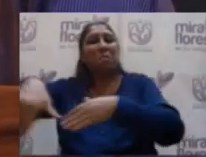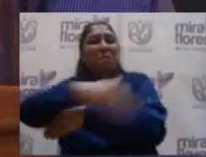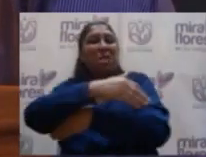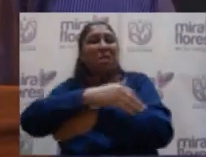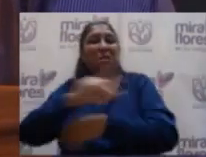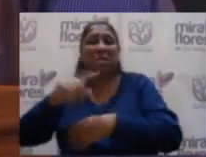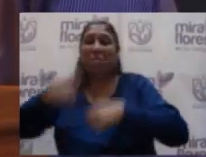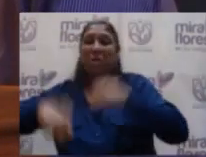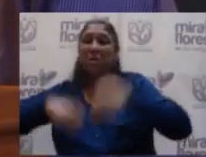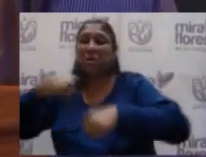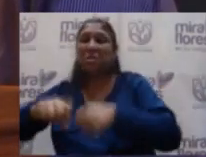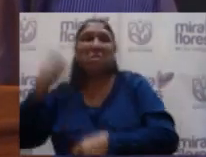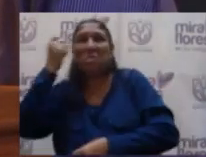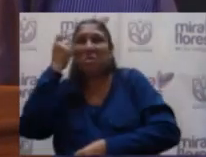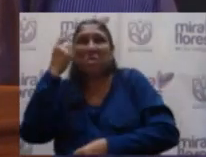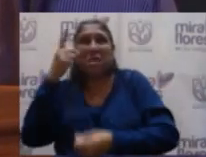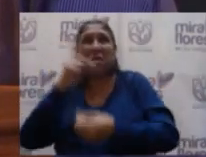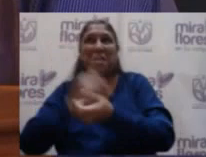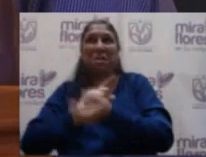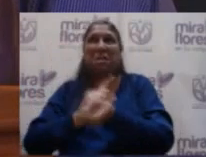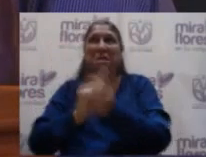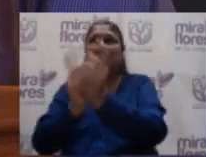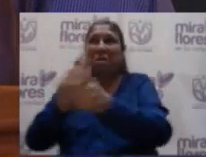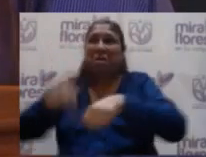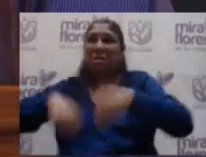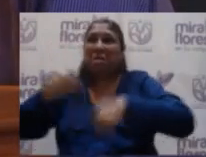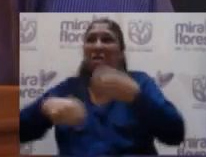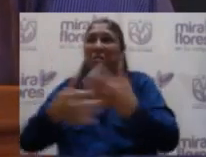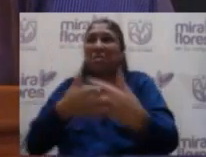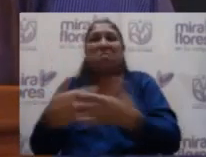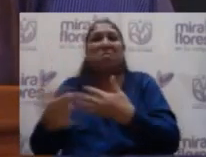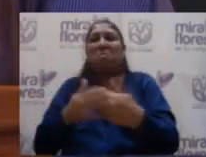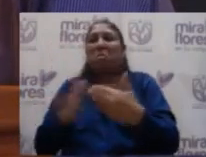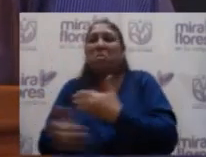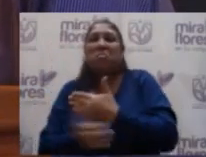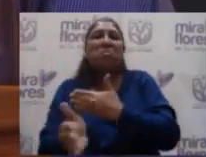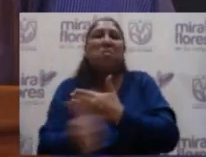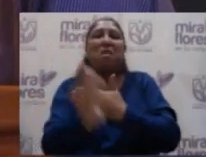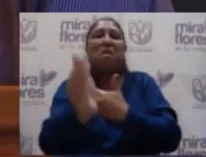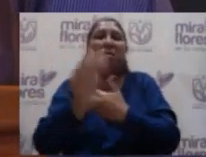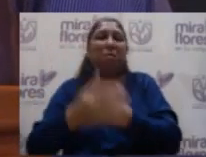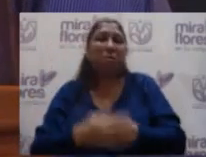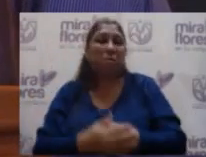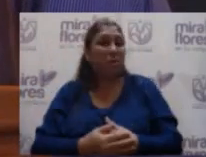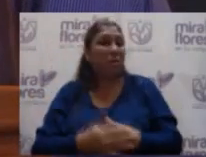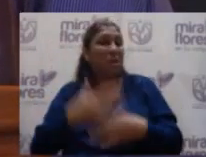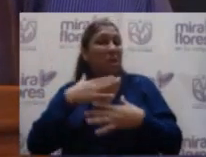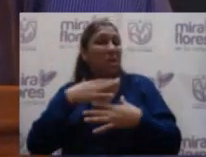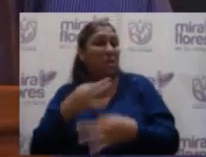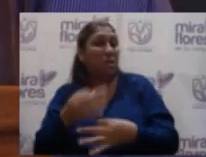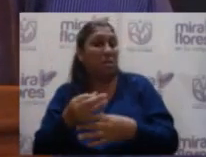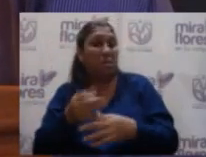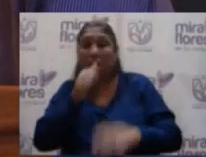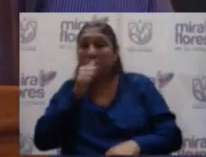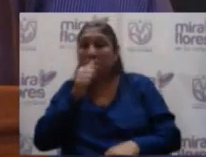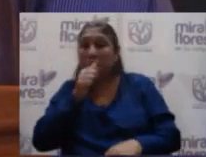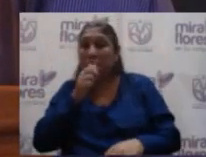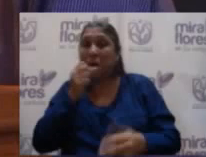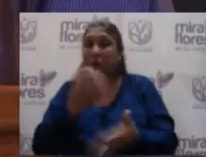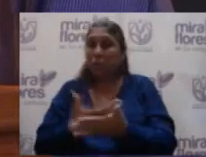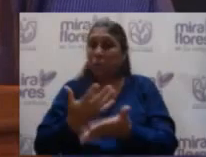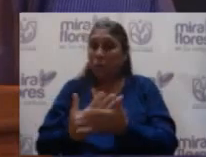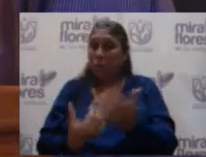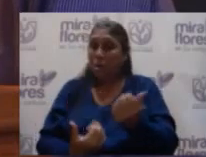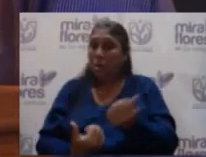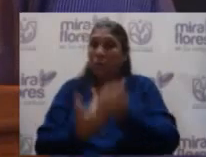es el sentido del tráfico. Si la propuesta, la iniciativa privada es buena, la apoyo,